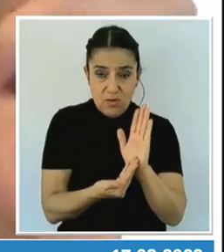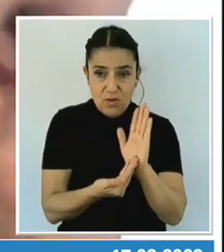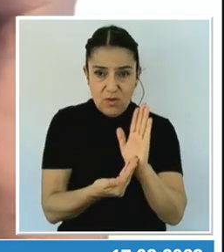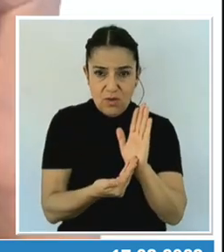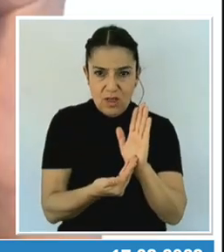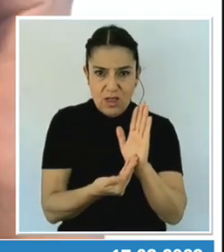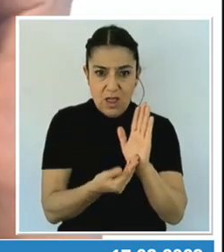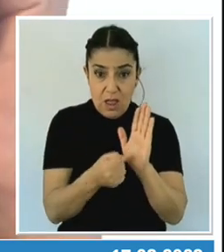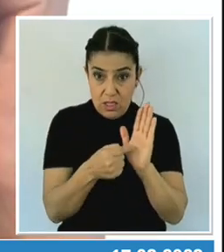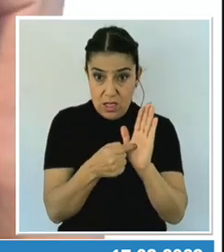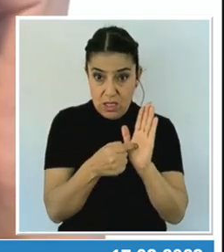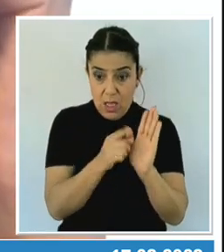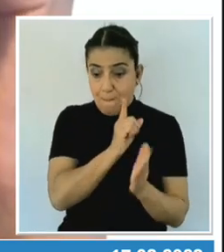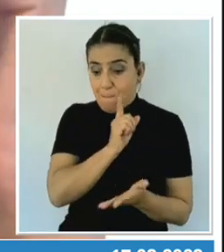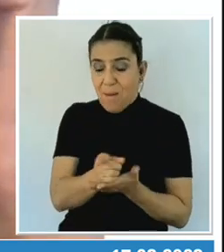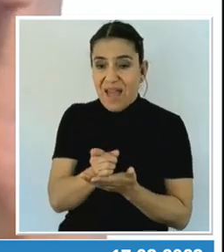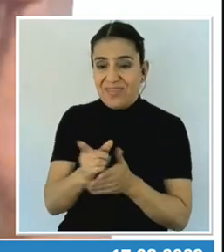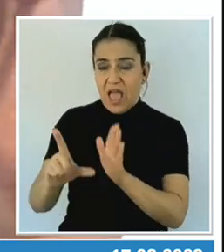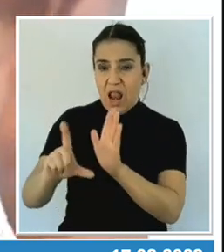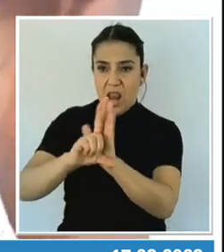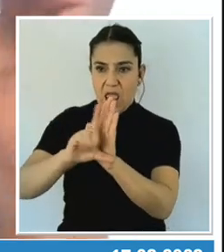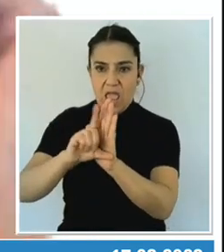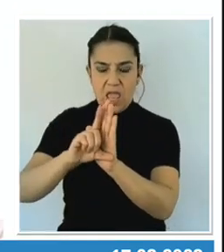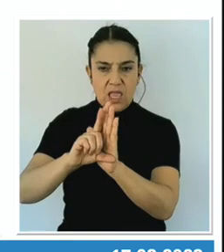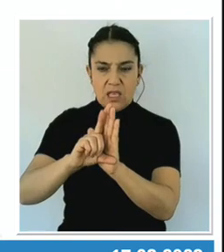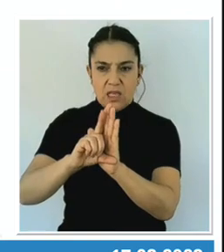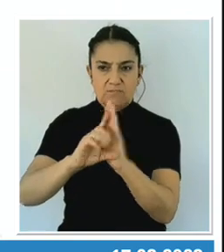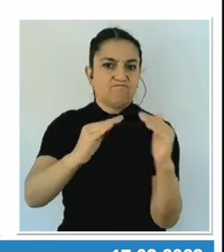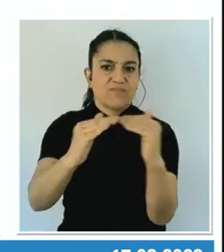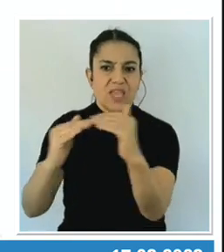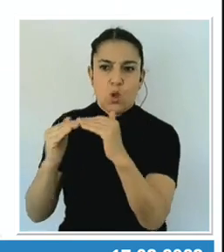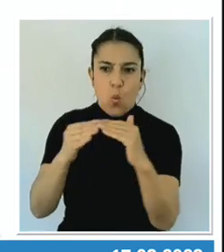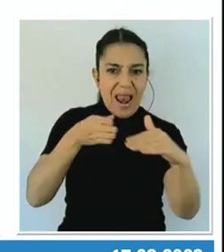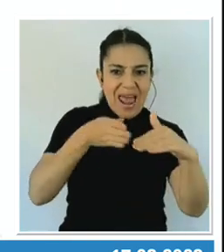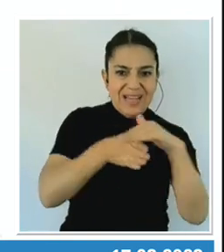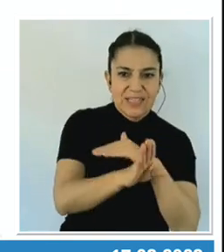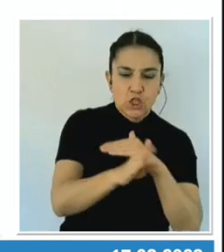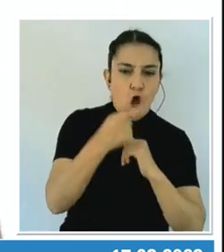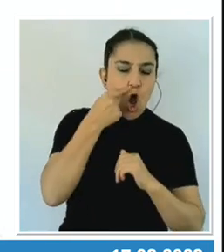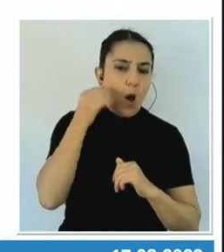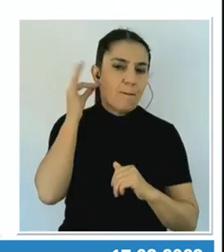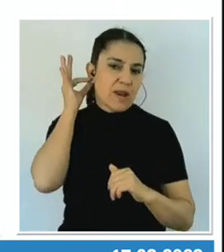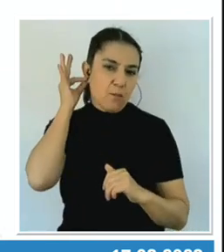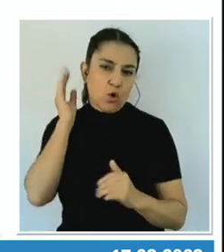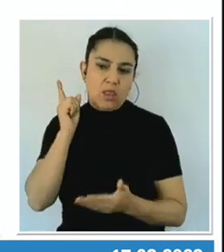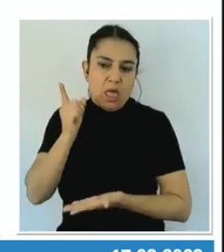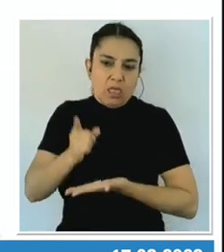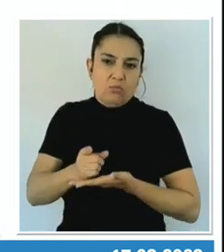mandata, ¿no?, a la ley, al igual acceso de las mujeres y los hombres a los mandatos electorales y funciones